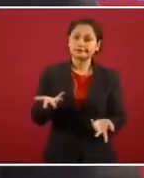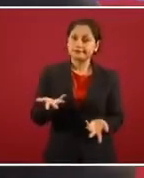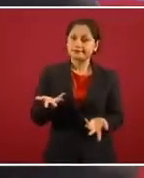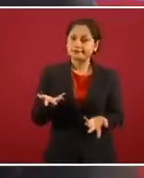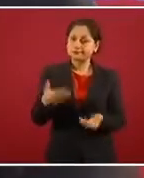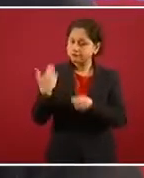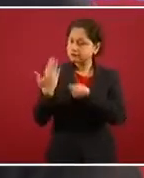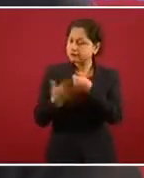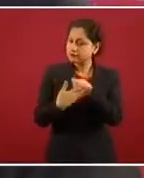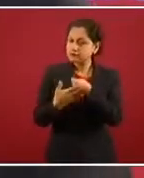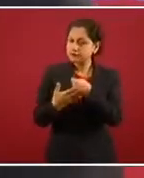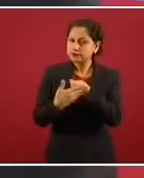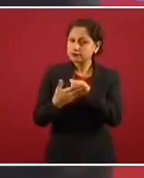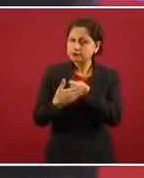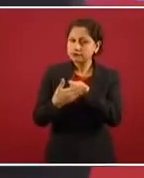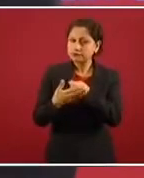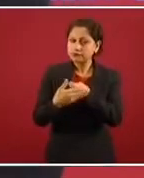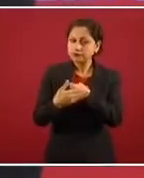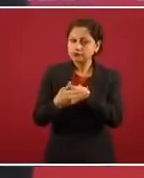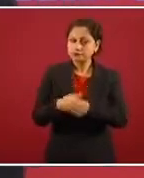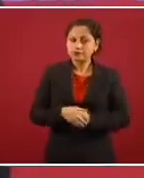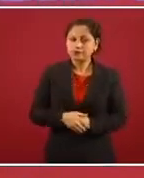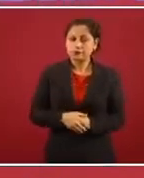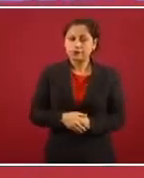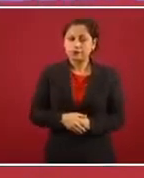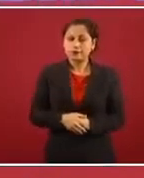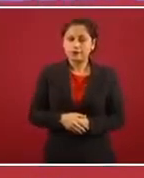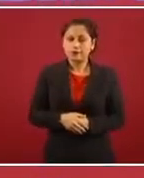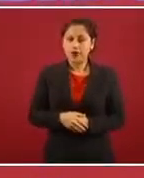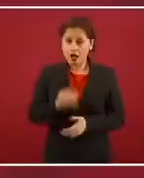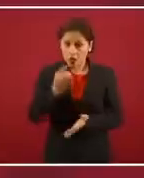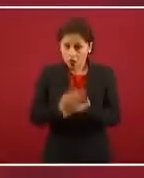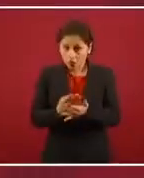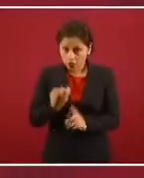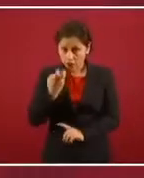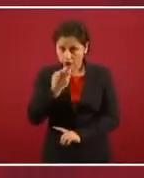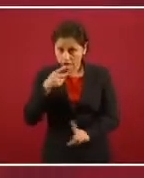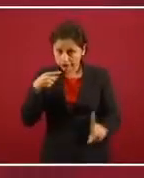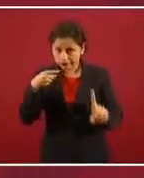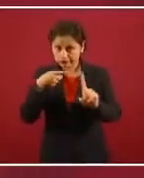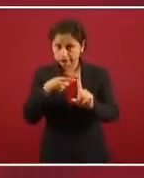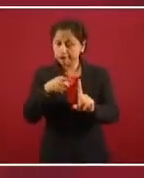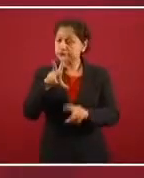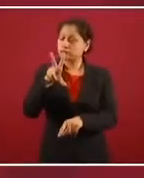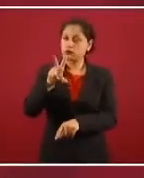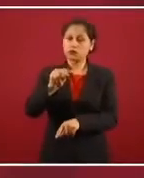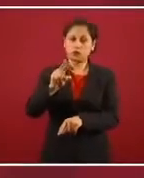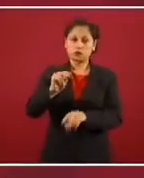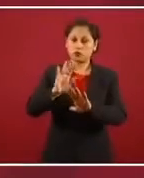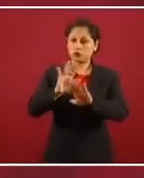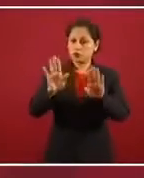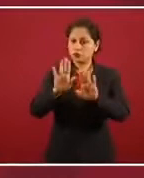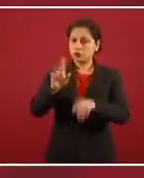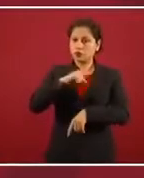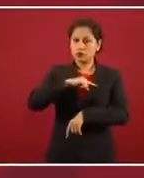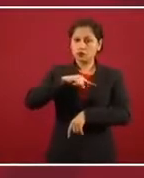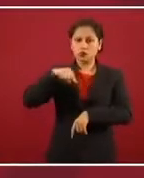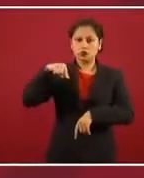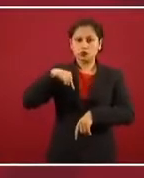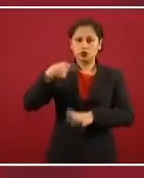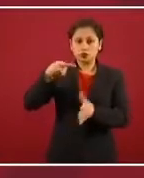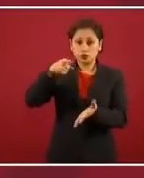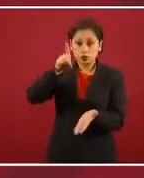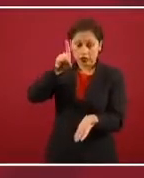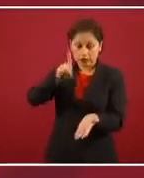Pronto. No vamos a apostar solo a eso. Nosotros vamos a reactivar la economía interna,